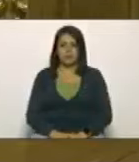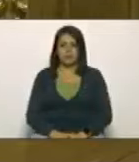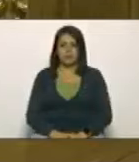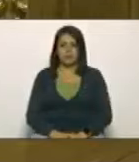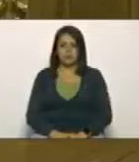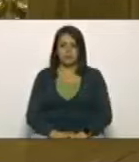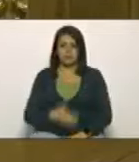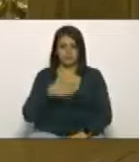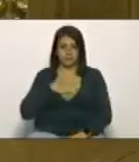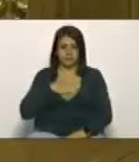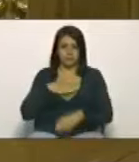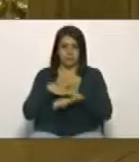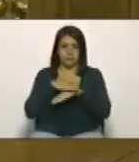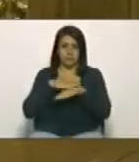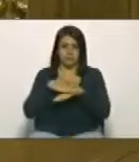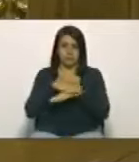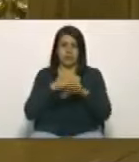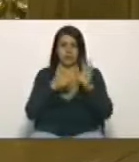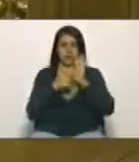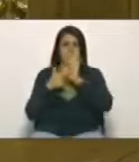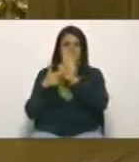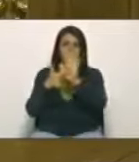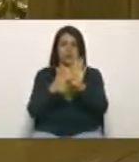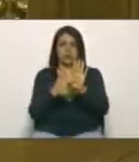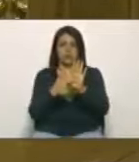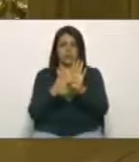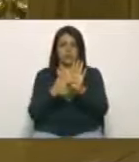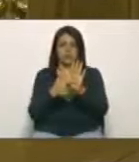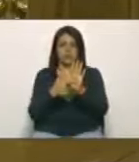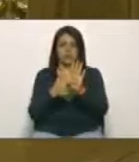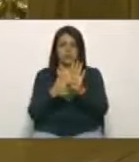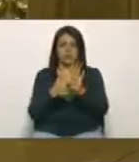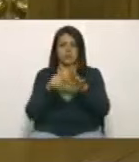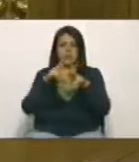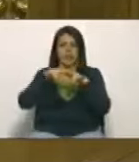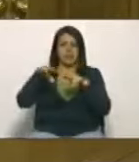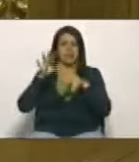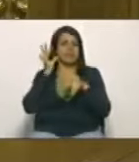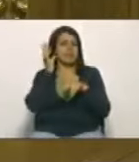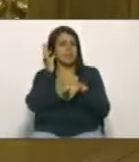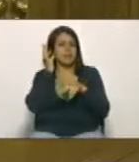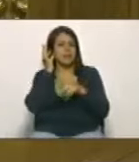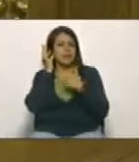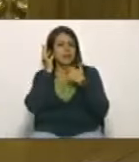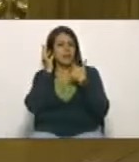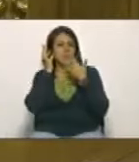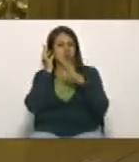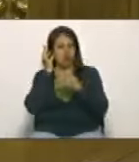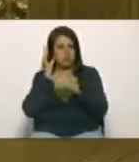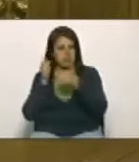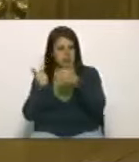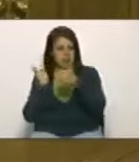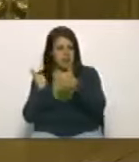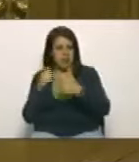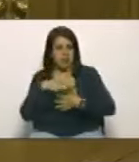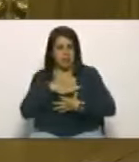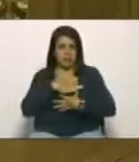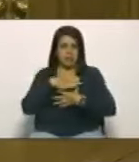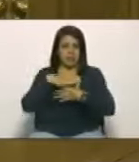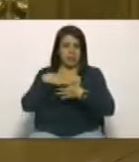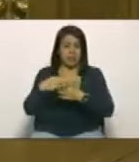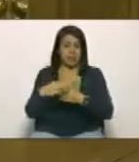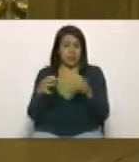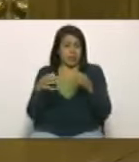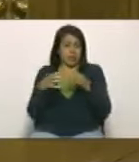y me perdonan que tenga que mostrarlo, ¿esta niña merece morir por el interés de la